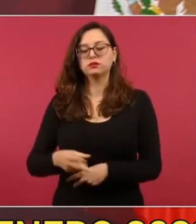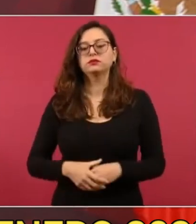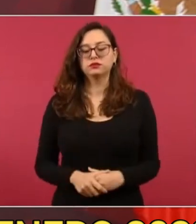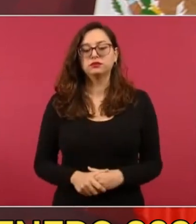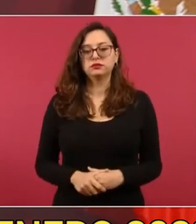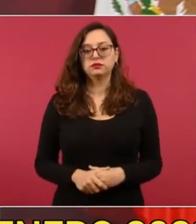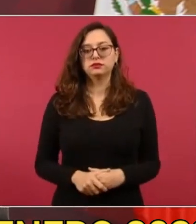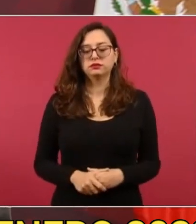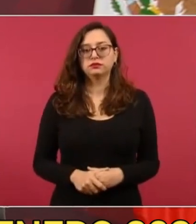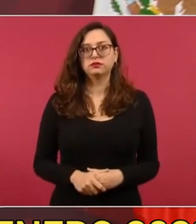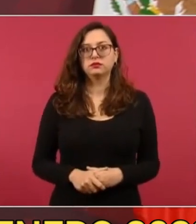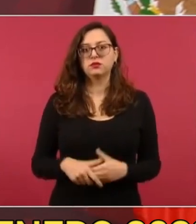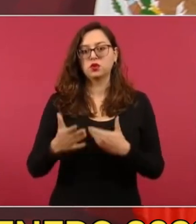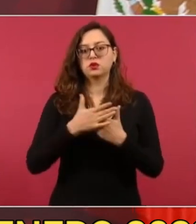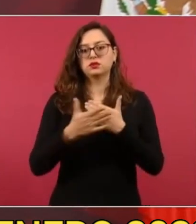para el 11 de septiembre,